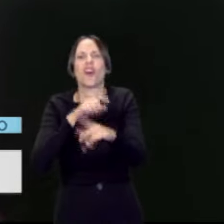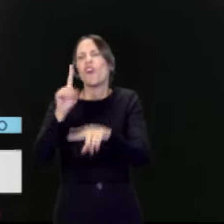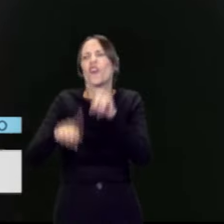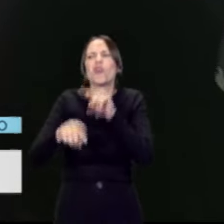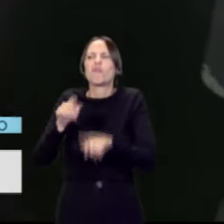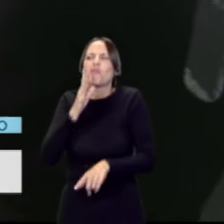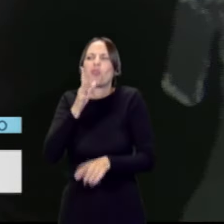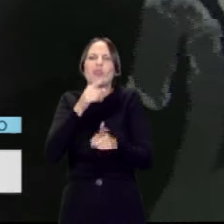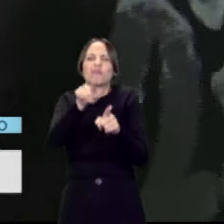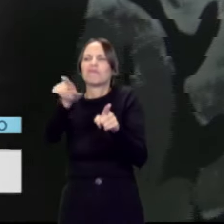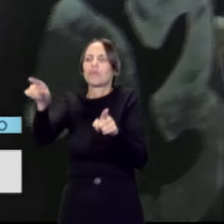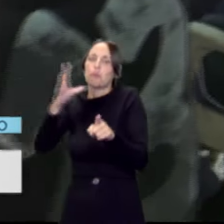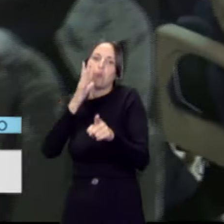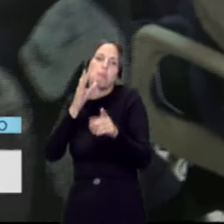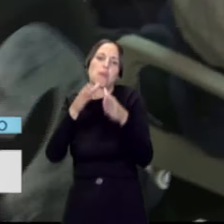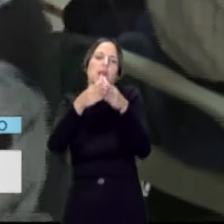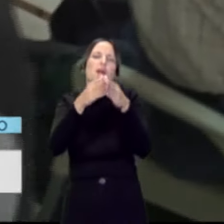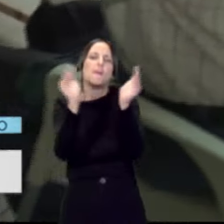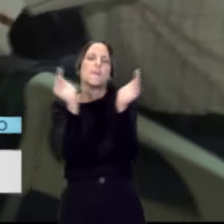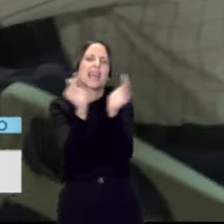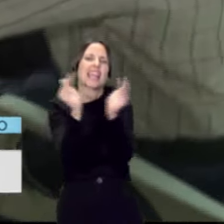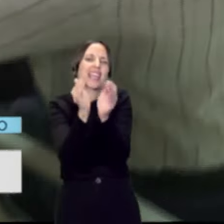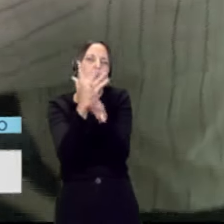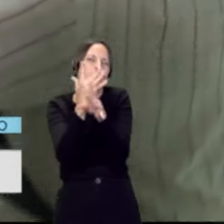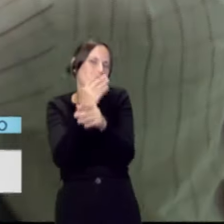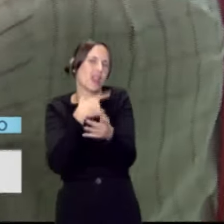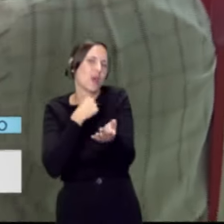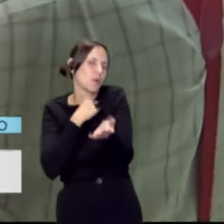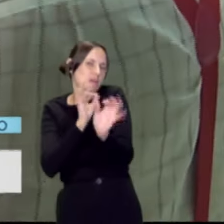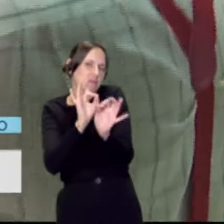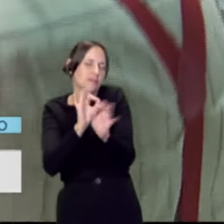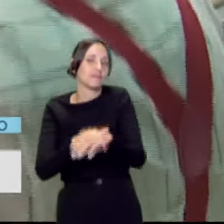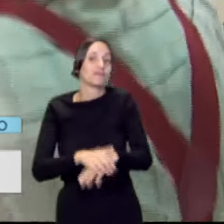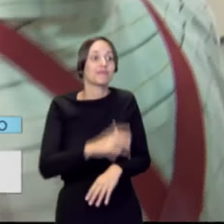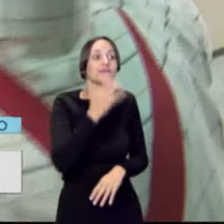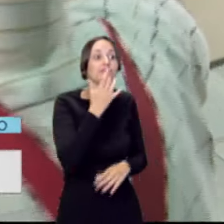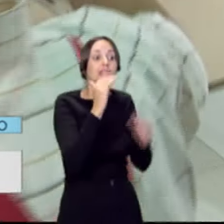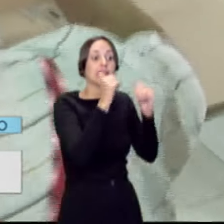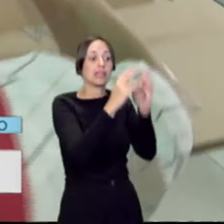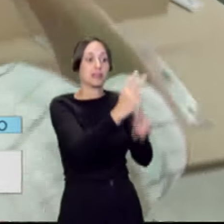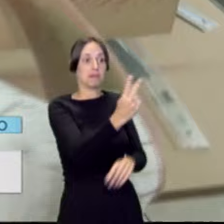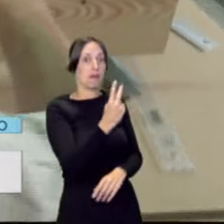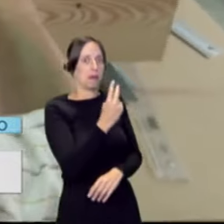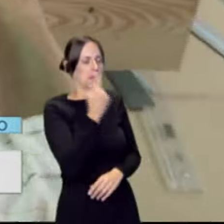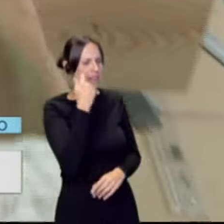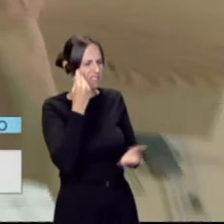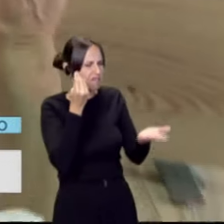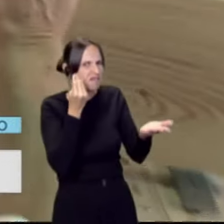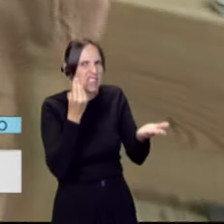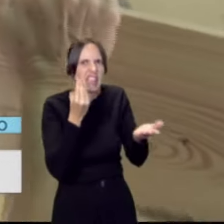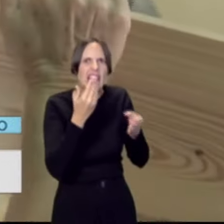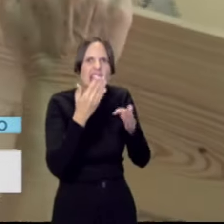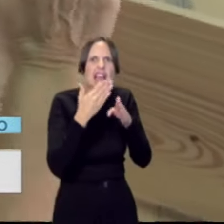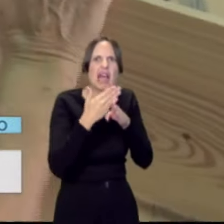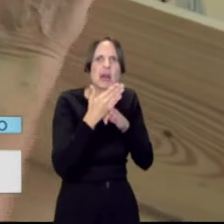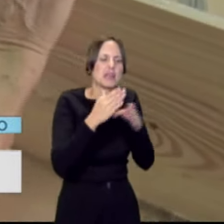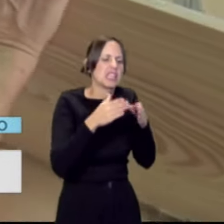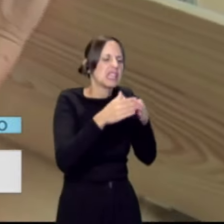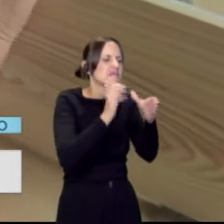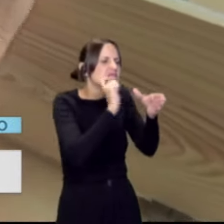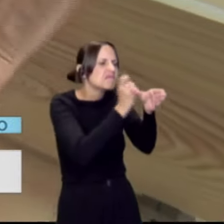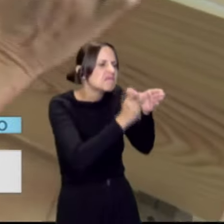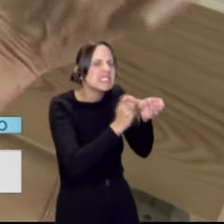sea, de que le gustan las maquetas y cosas de esas. Para los que nos están viendo en casa, Agustín, y que digan, pero ¿qué es la carpintería de Ribera? ¿Cómo se lo podemos